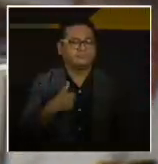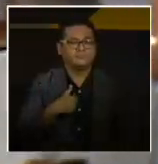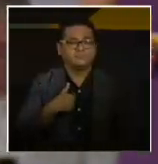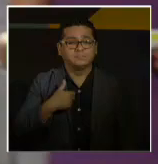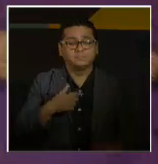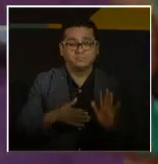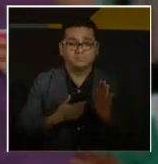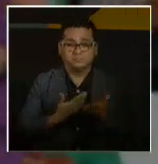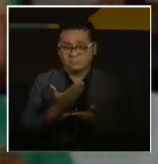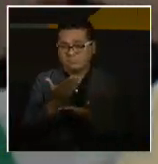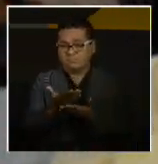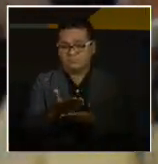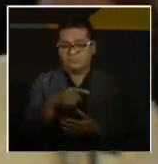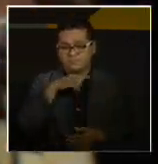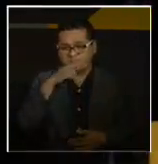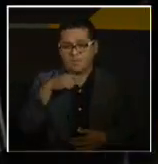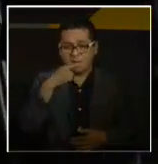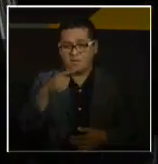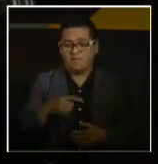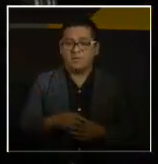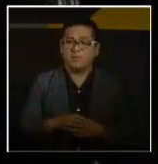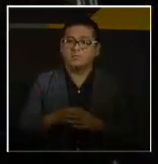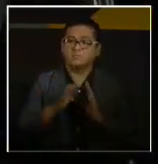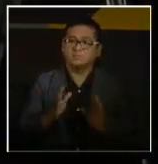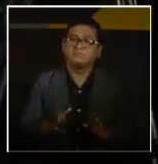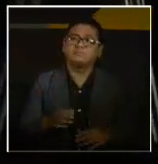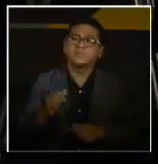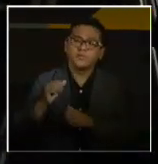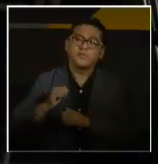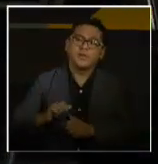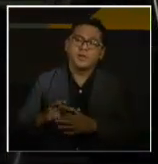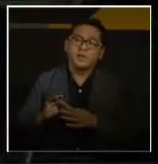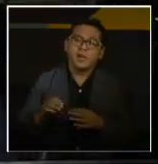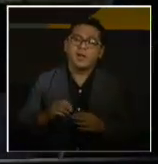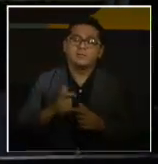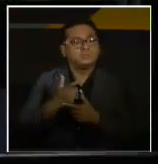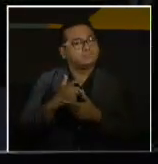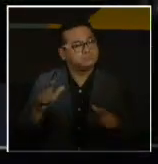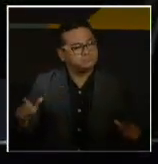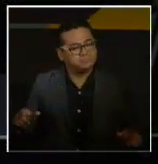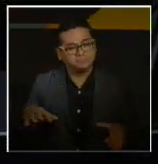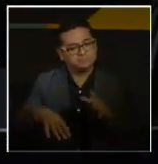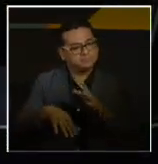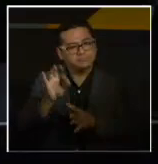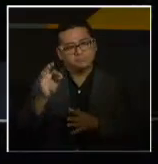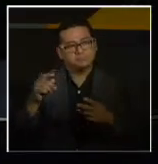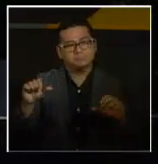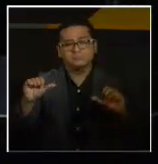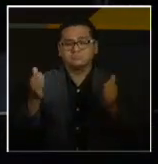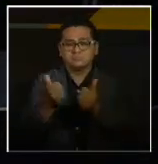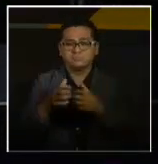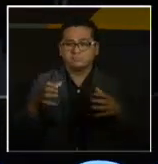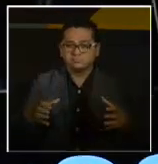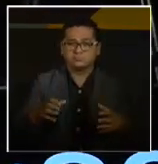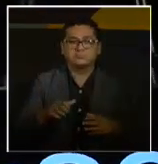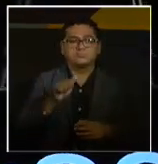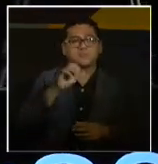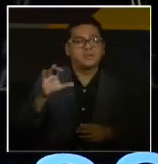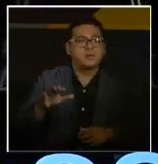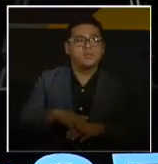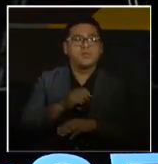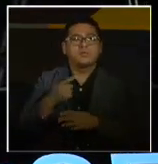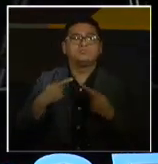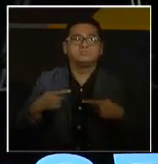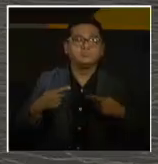que propongo, hablamos de la fiscalía, definitivamente una fiscalía autónoma, elegida por las organizaciones de la sociedad y por